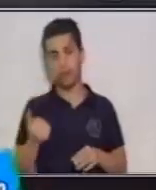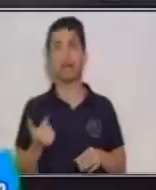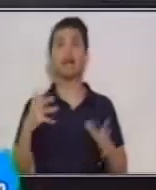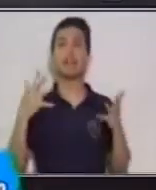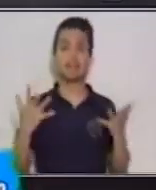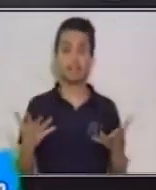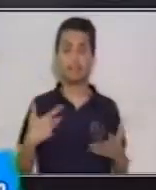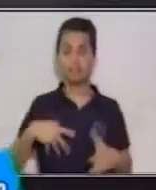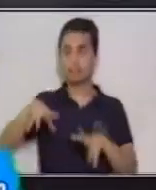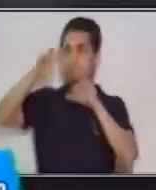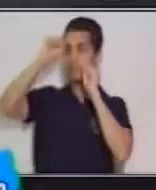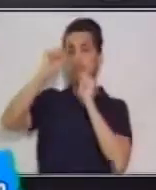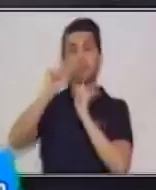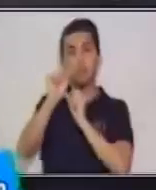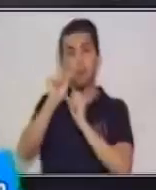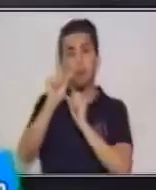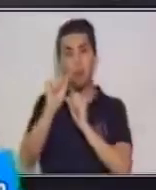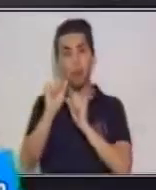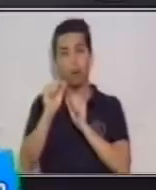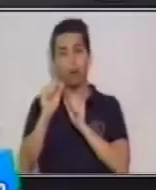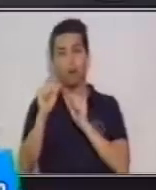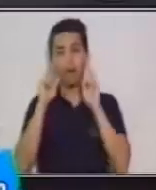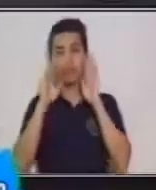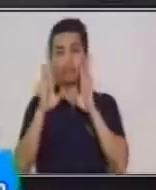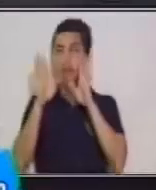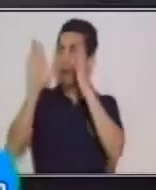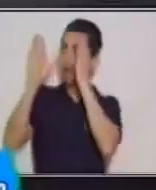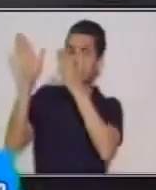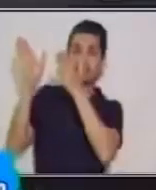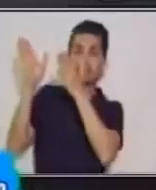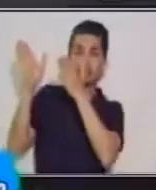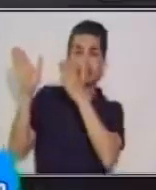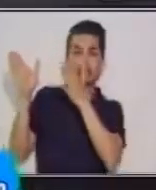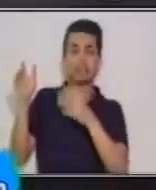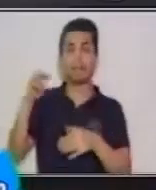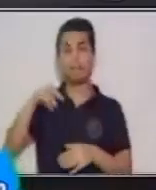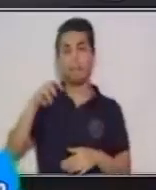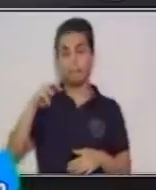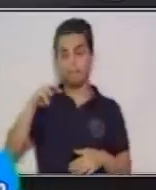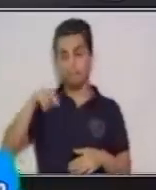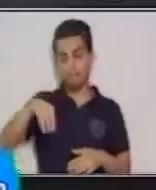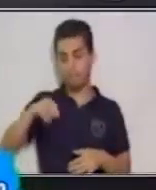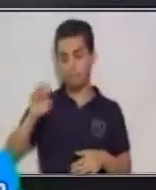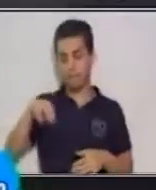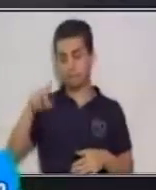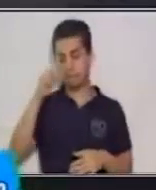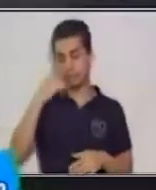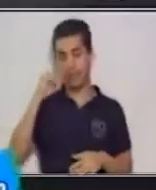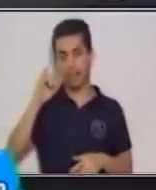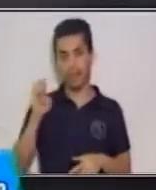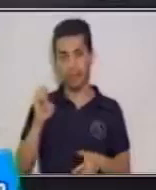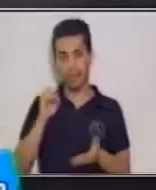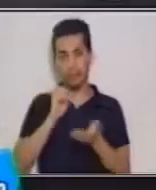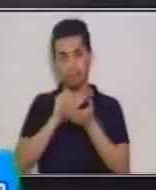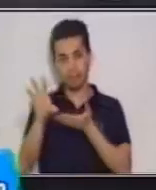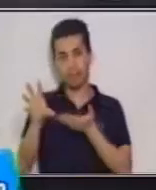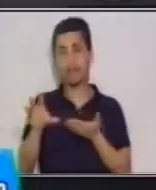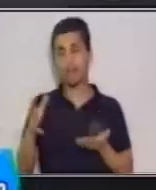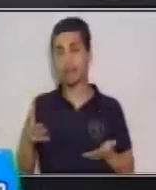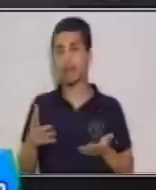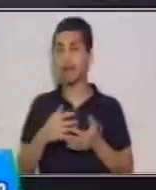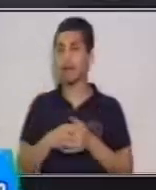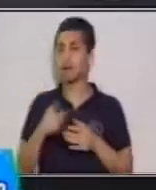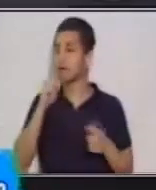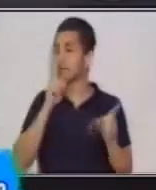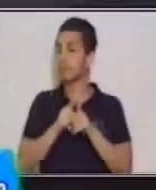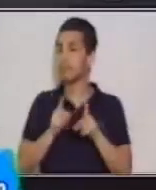lectura retenemos un poco la atención en el mensaje Y en ocasiones lo que sucede